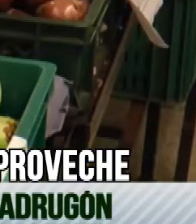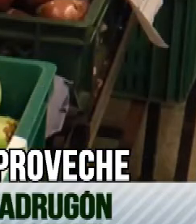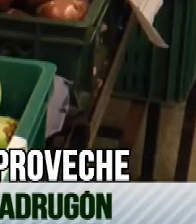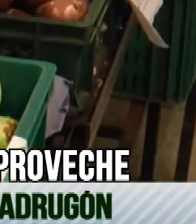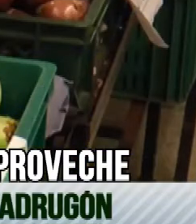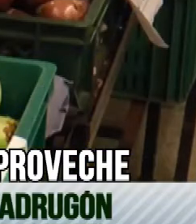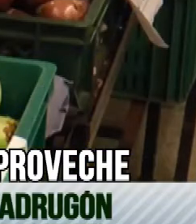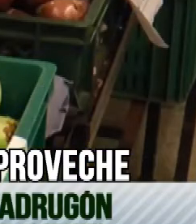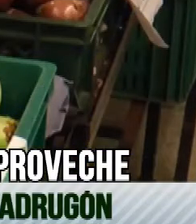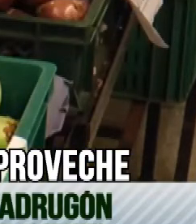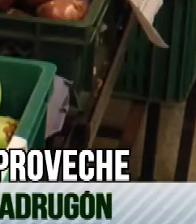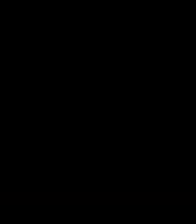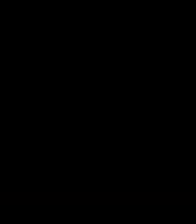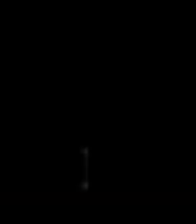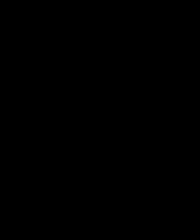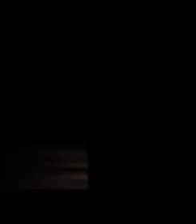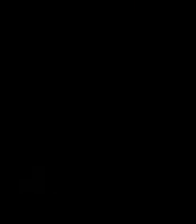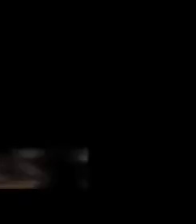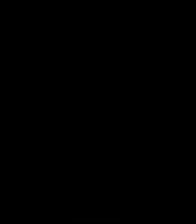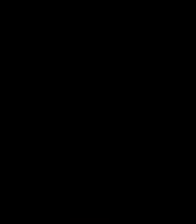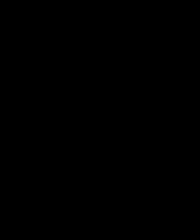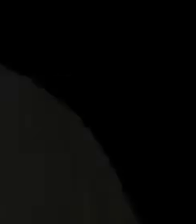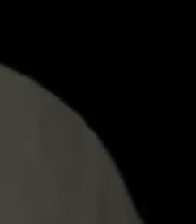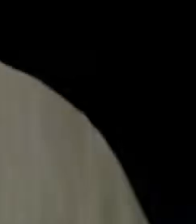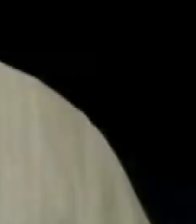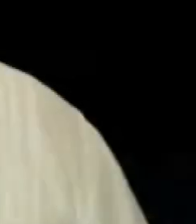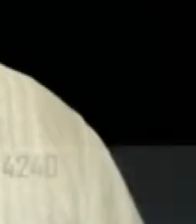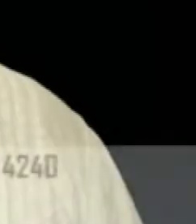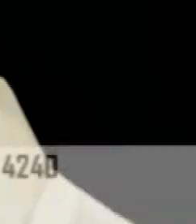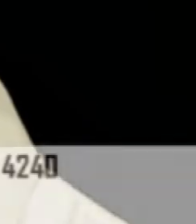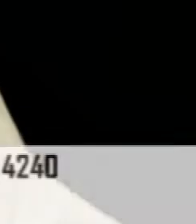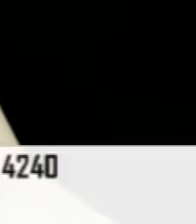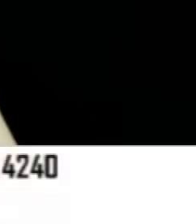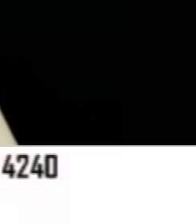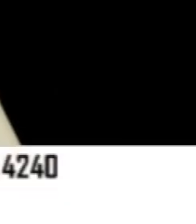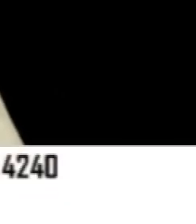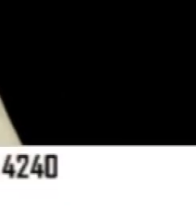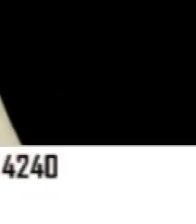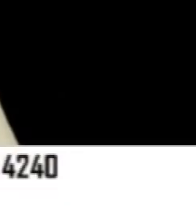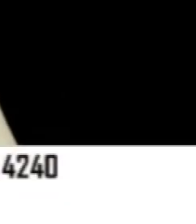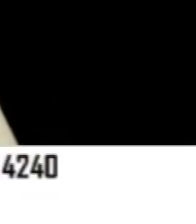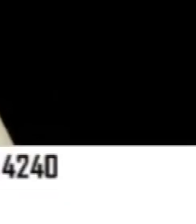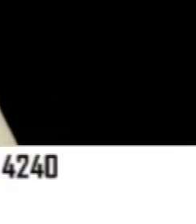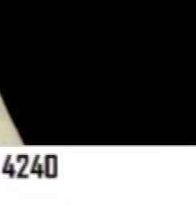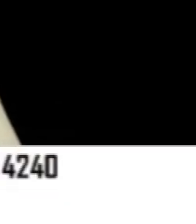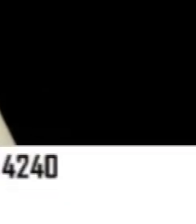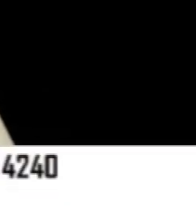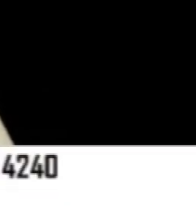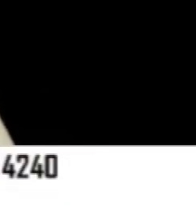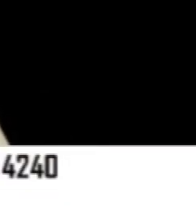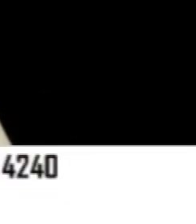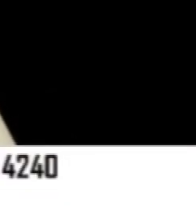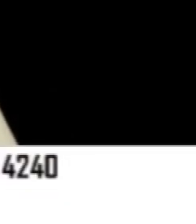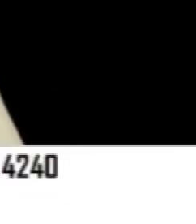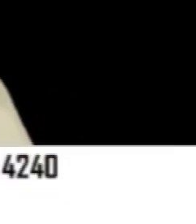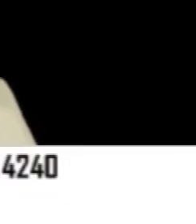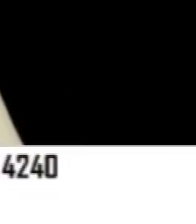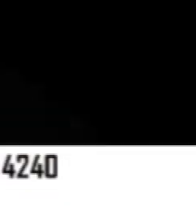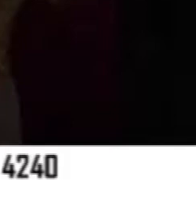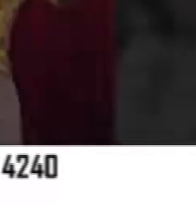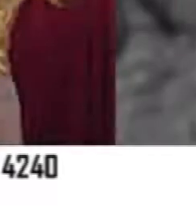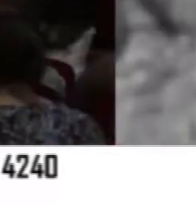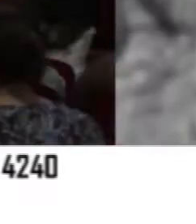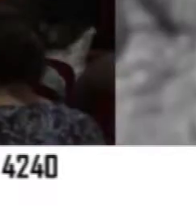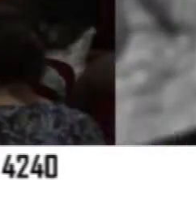especiales, sorteos y ofertas exclusivas. La Escuela de Arte Las Tablas lleva más de 20 años contribuyendo al progreso de Barranca